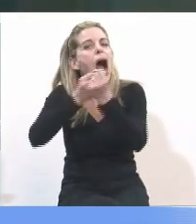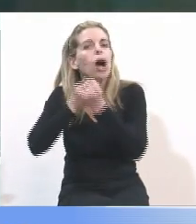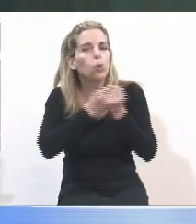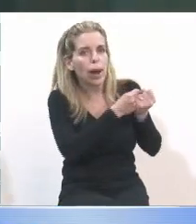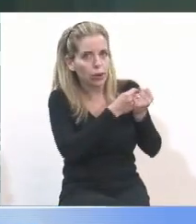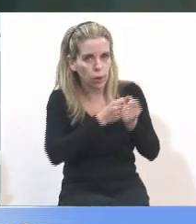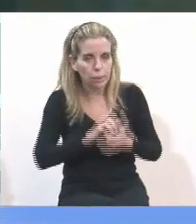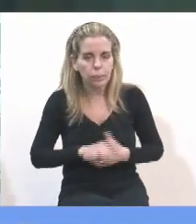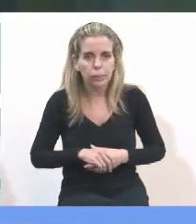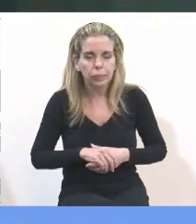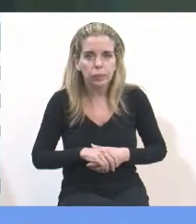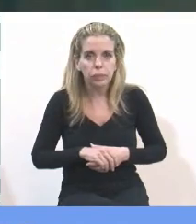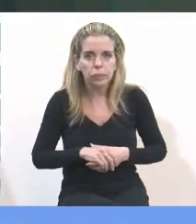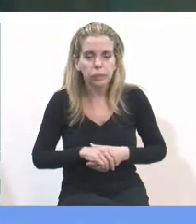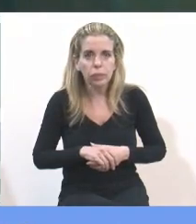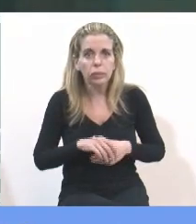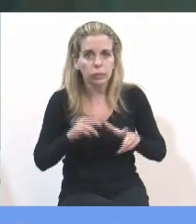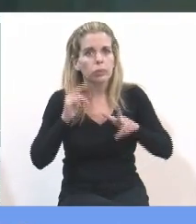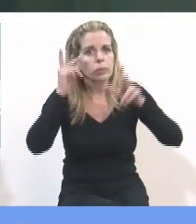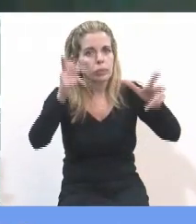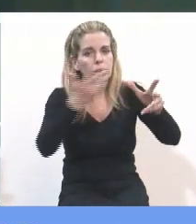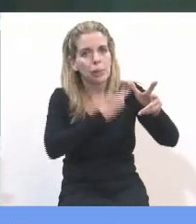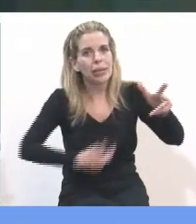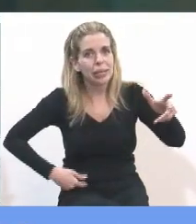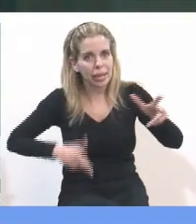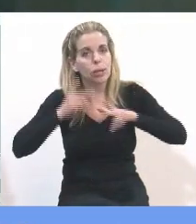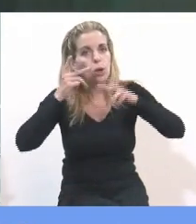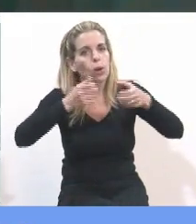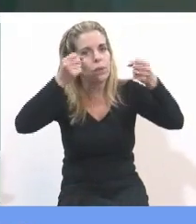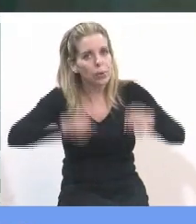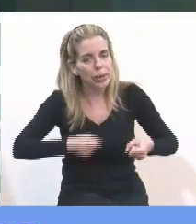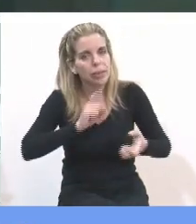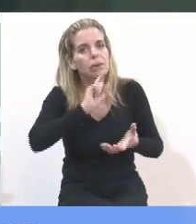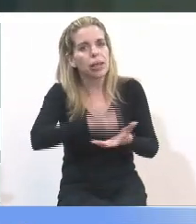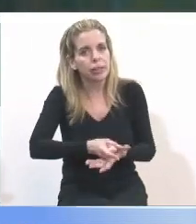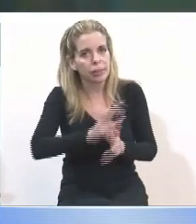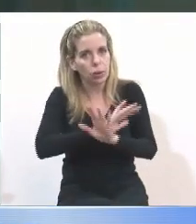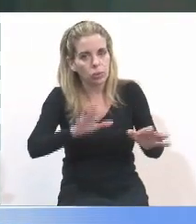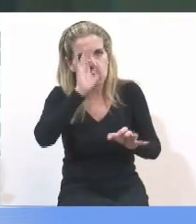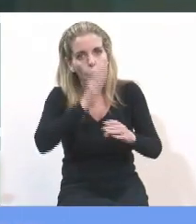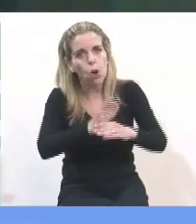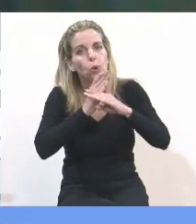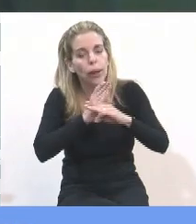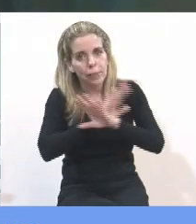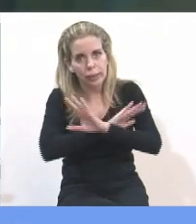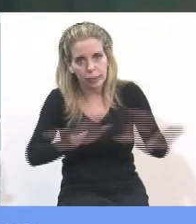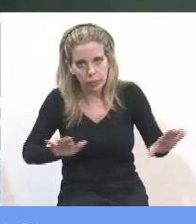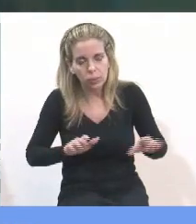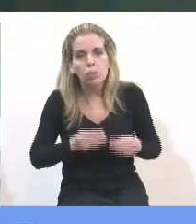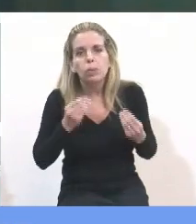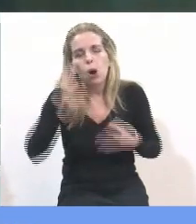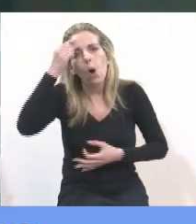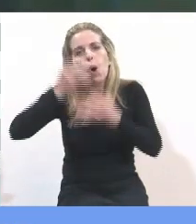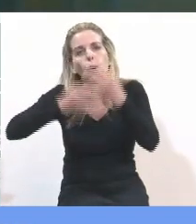al adversario de turno. Lo digo con firmeza de una decisión profunda. Nunca más es nunca más, porque